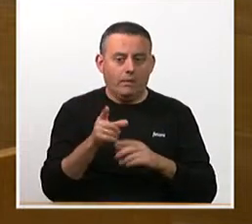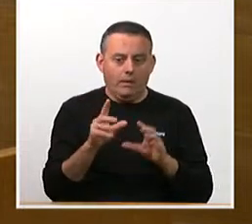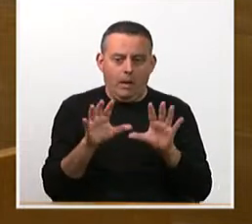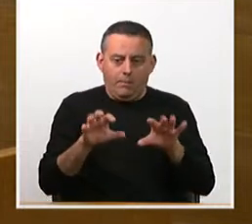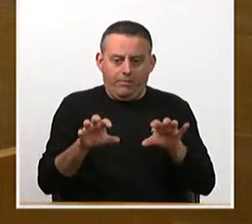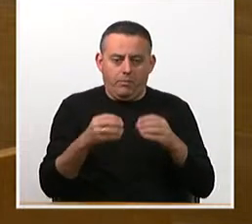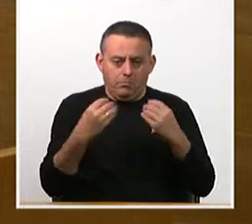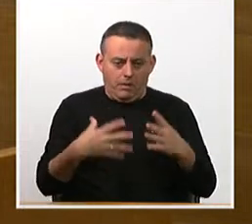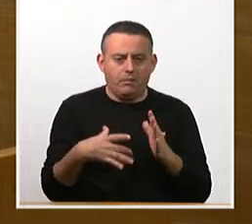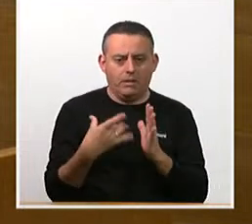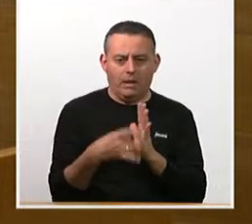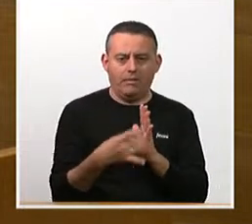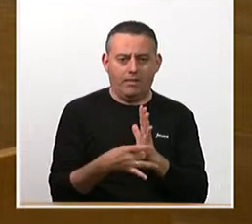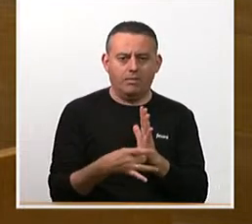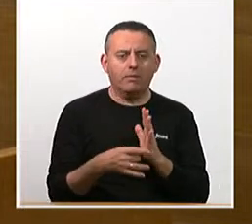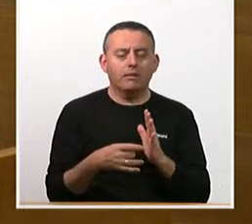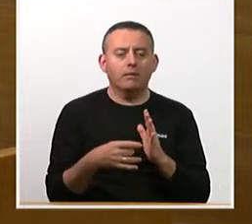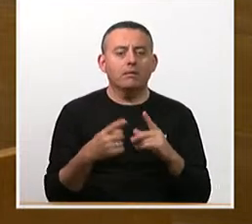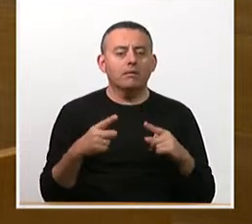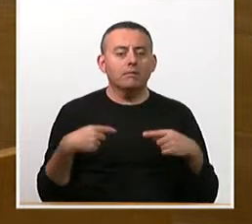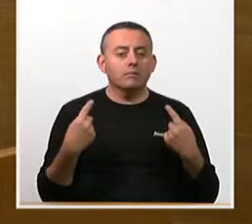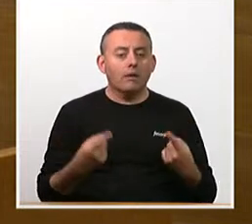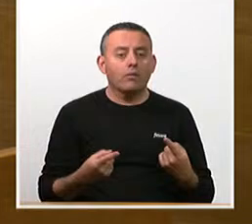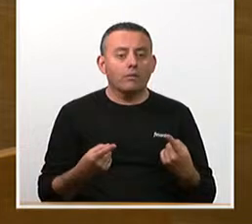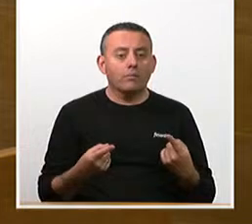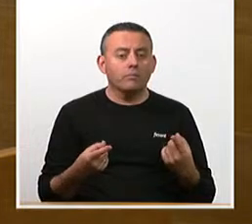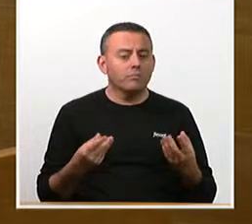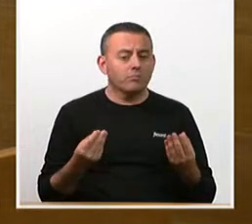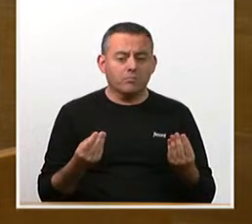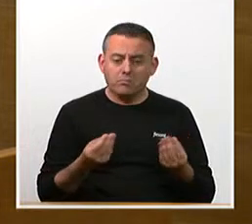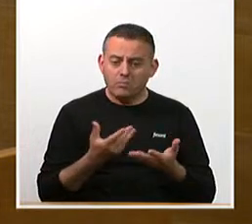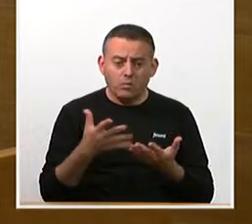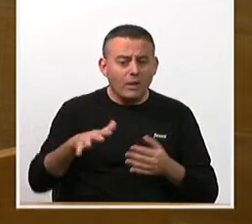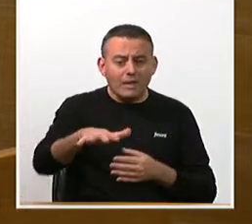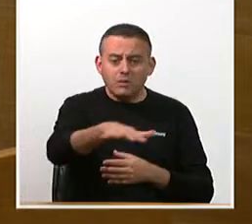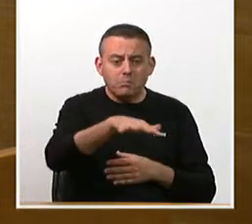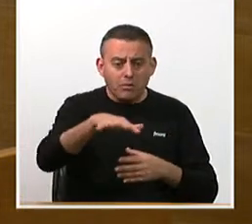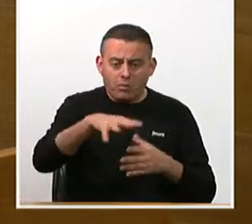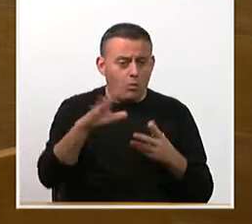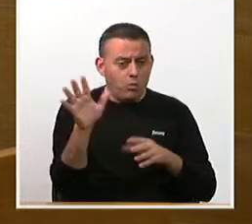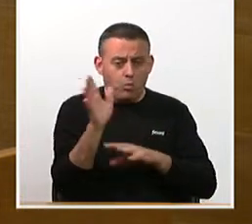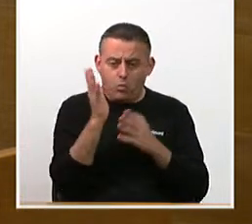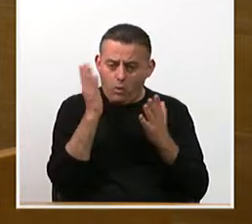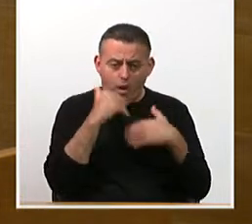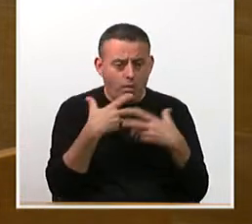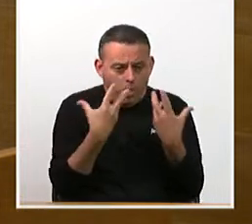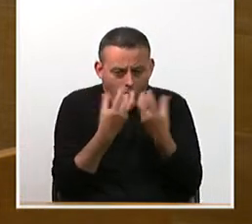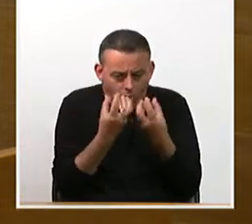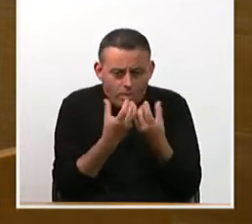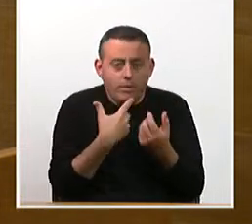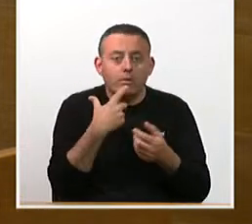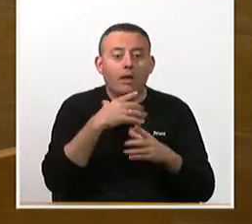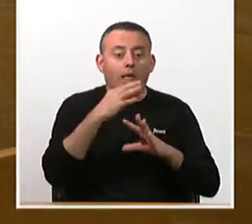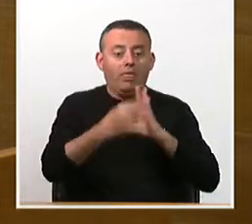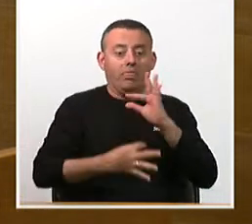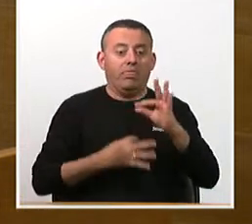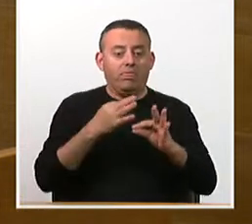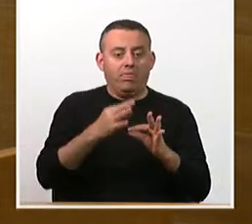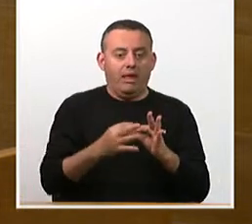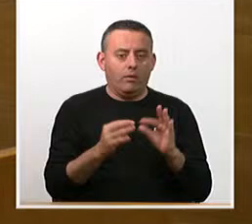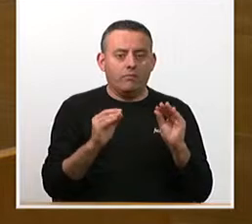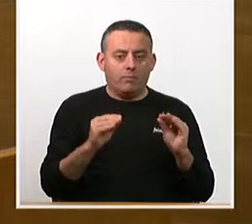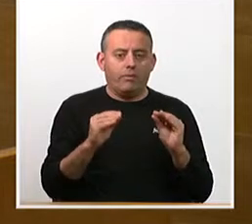dem el que es que no forma una demand superior a la capacitad